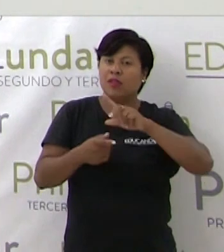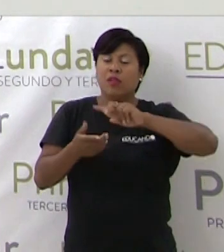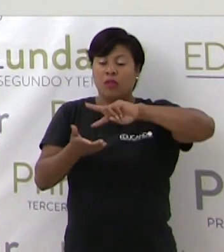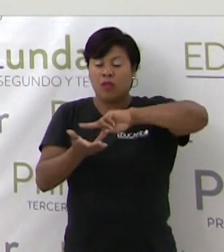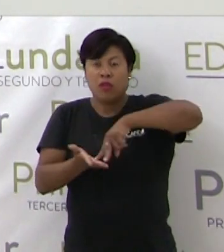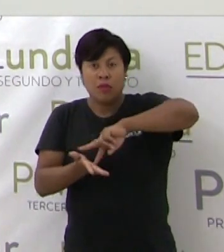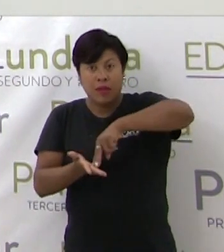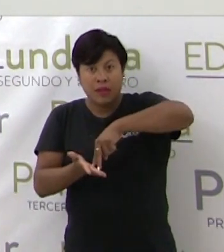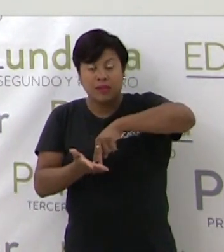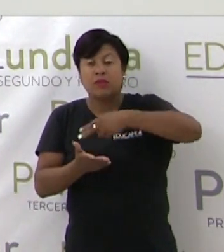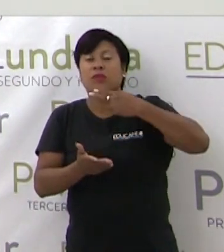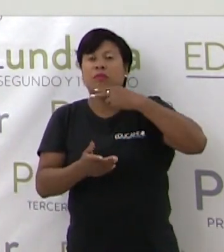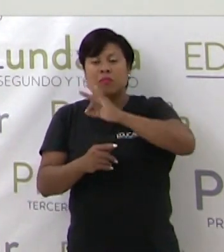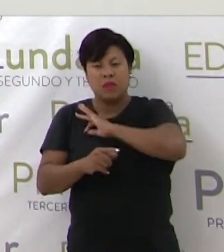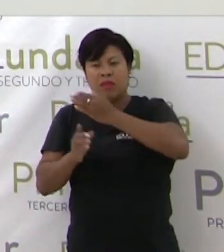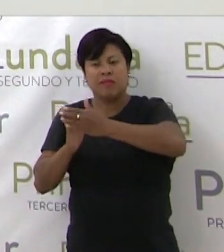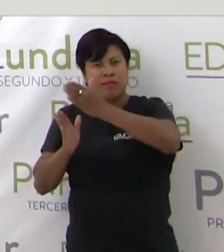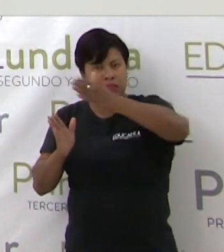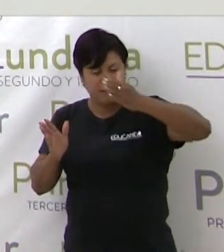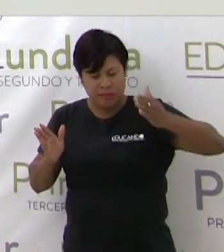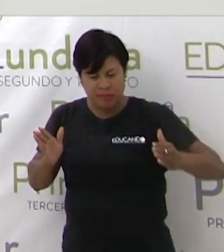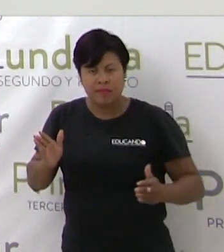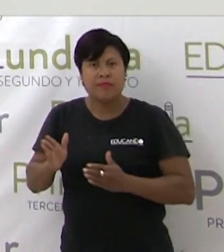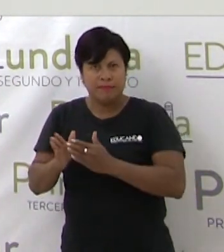irnos trazando los demás